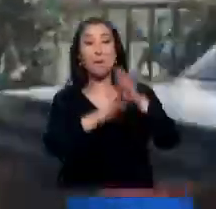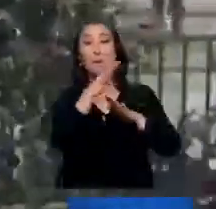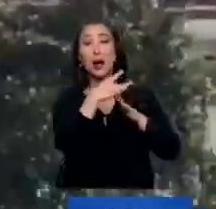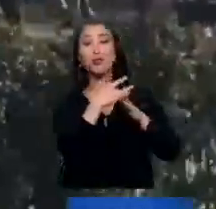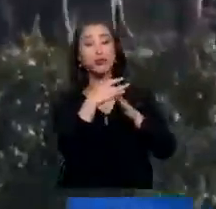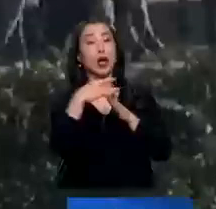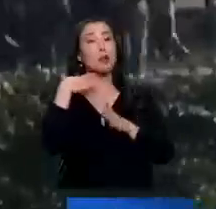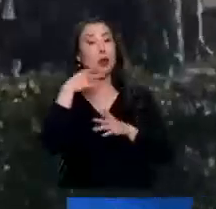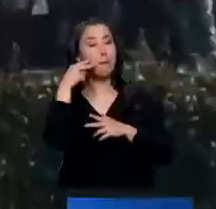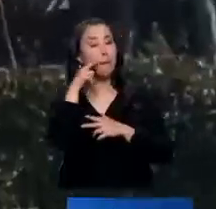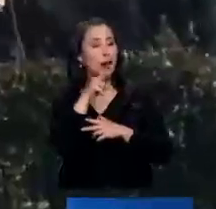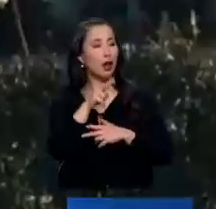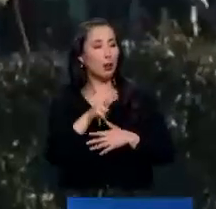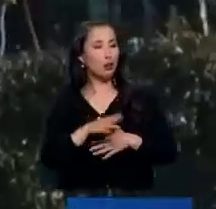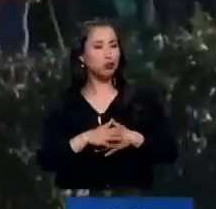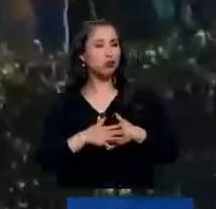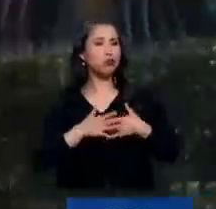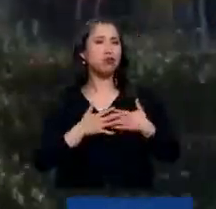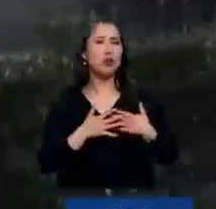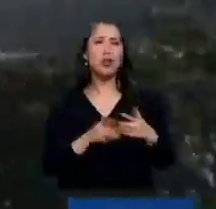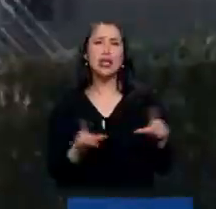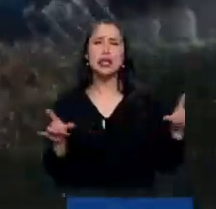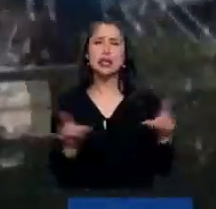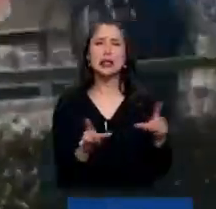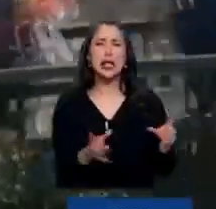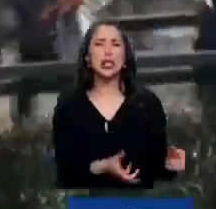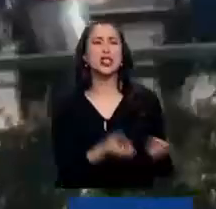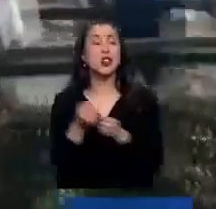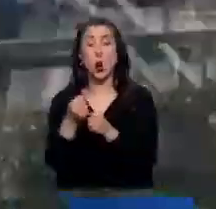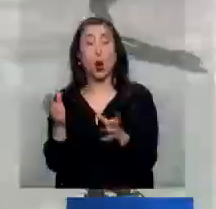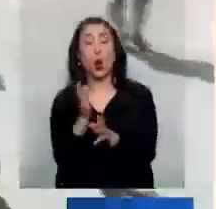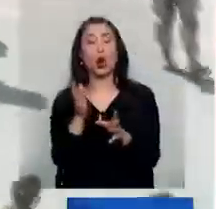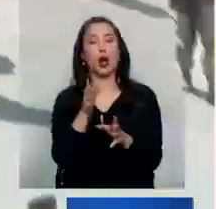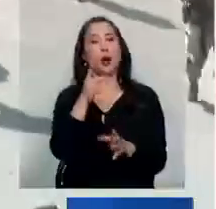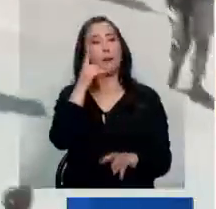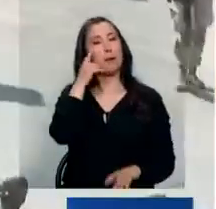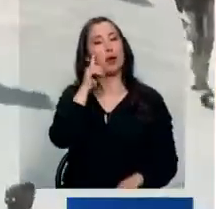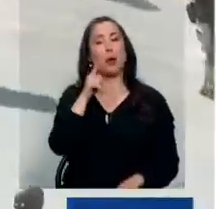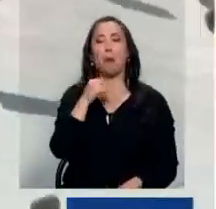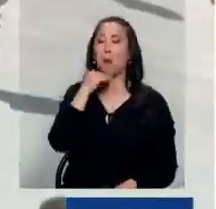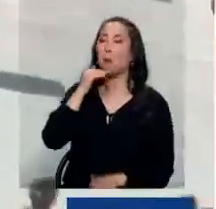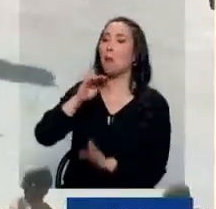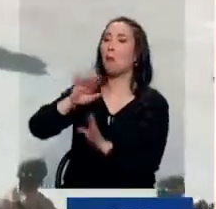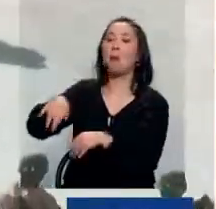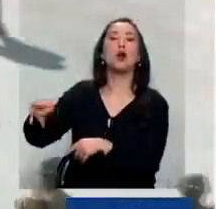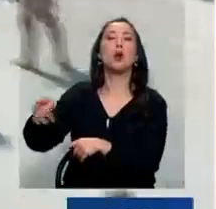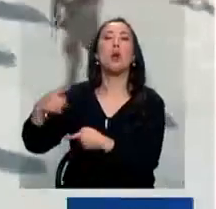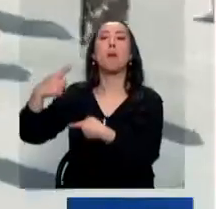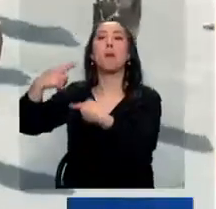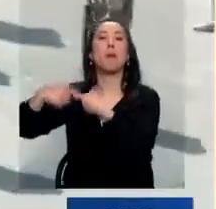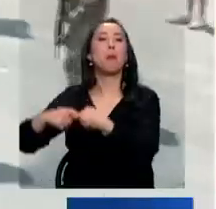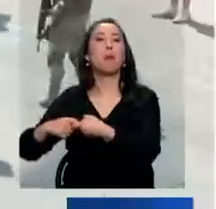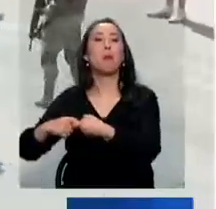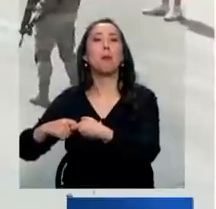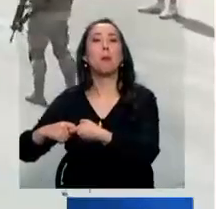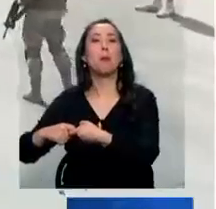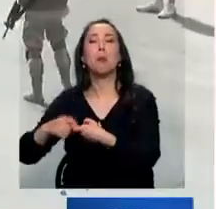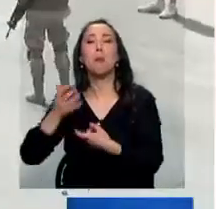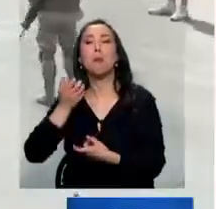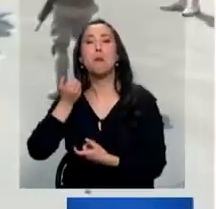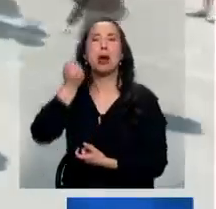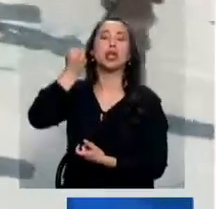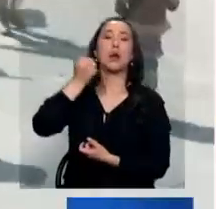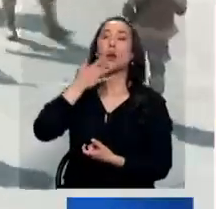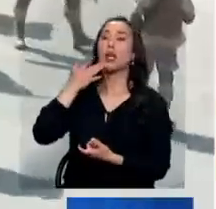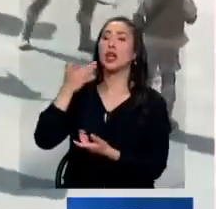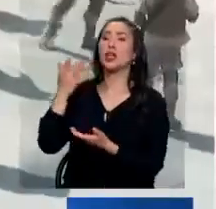que nos conmueve cómo sacan los televisores, decimos que es un espanto, pero no nos conmueve de la misma manera cuando un matrimonio se suicida porque no